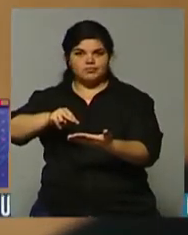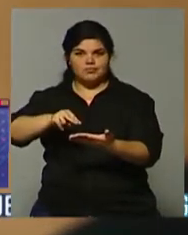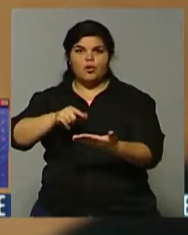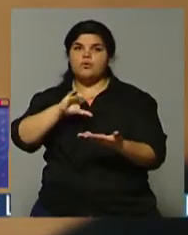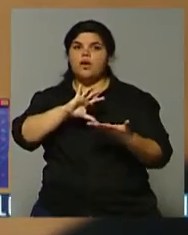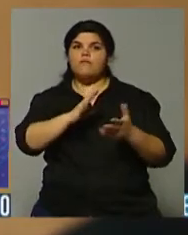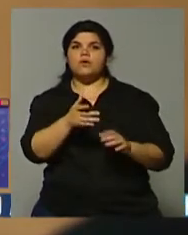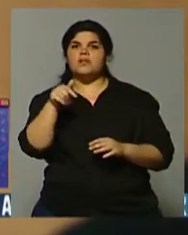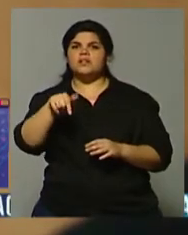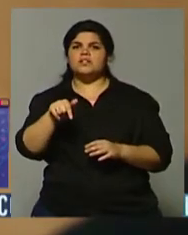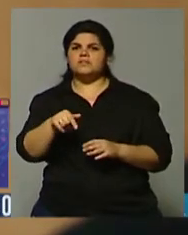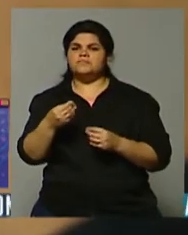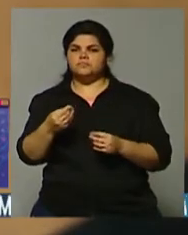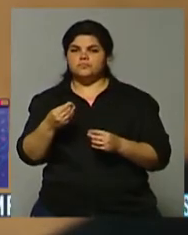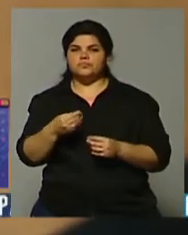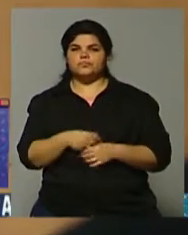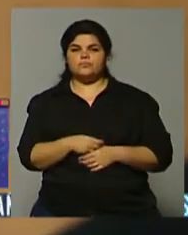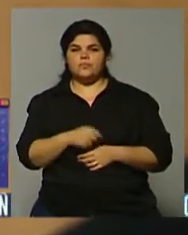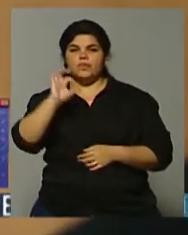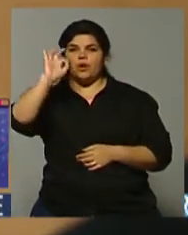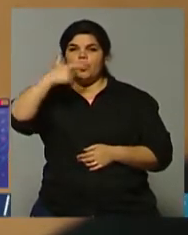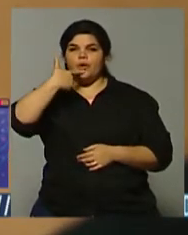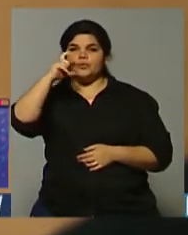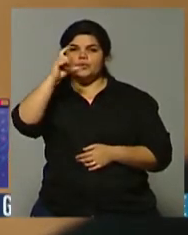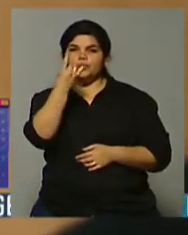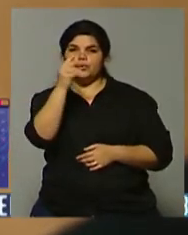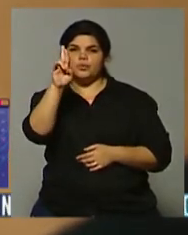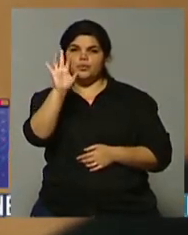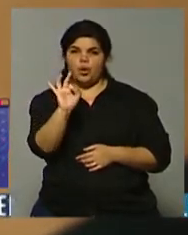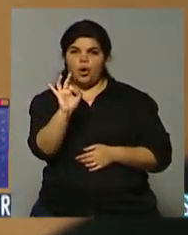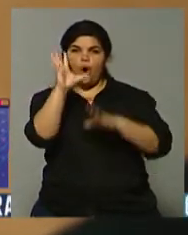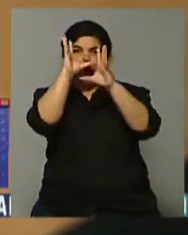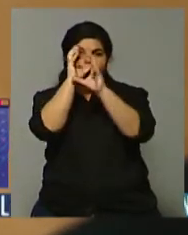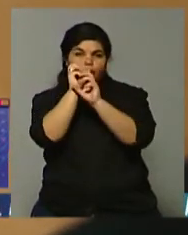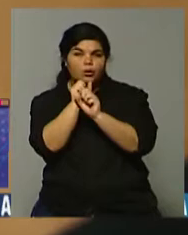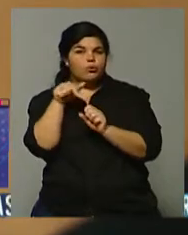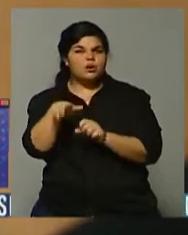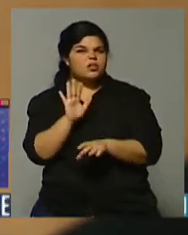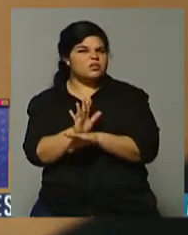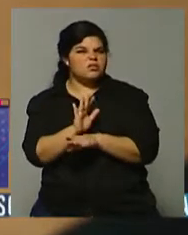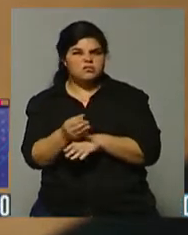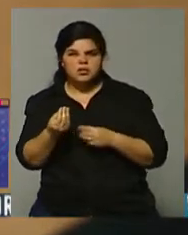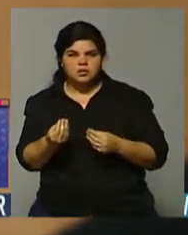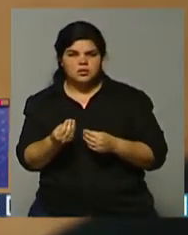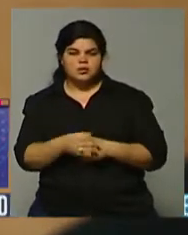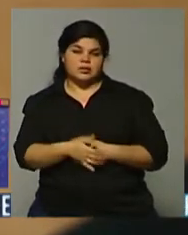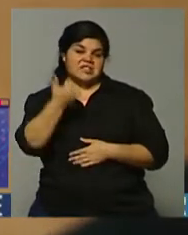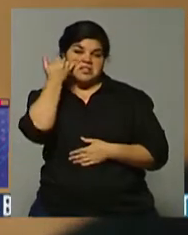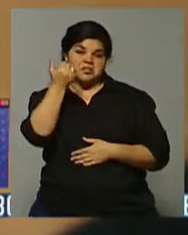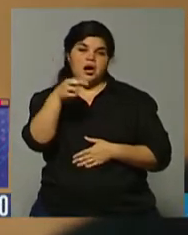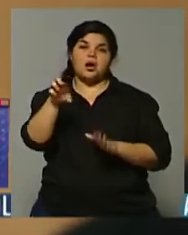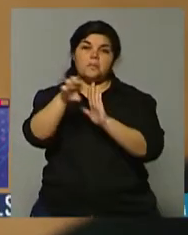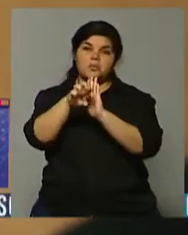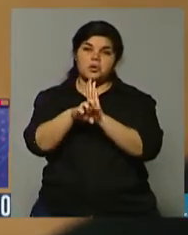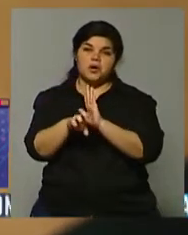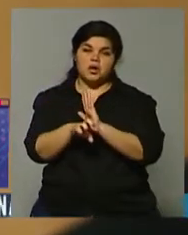oscuro hace bastante que se viene trabajando, que se viene utilizando. No solamente los teléfonos, sino también los venimos viendo en, digamos, en las aplicaciones web.